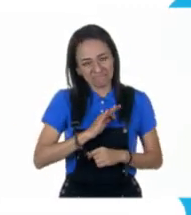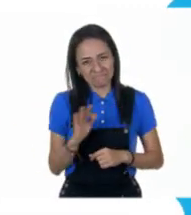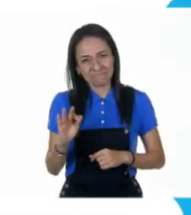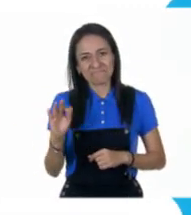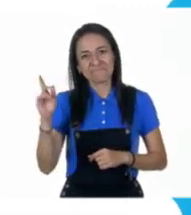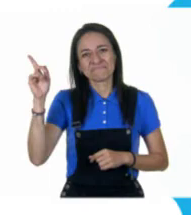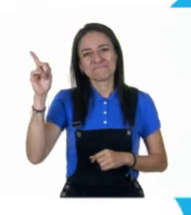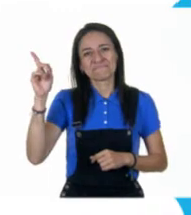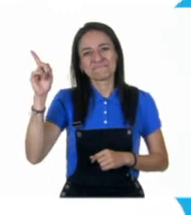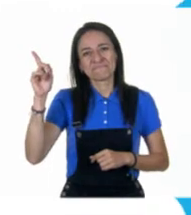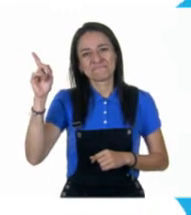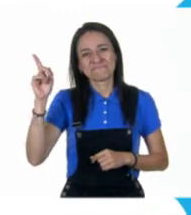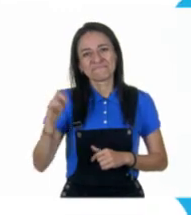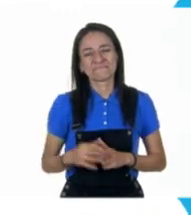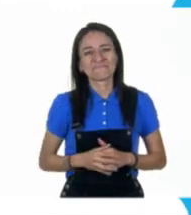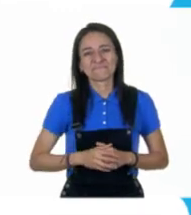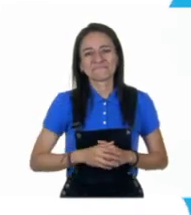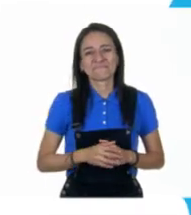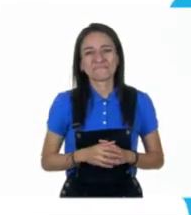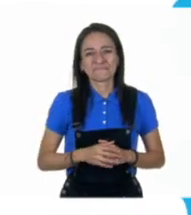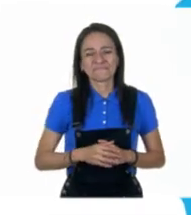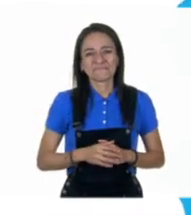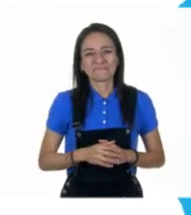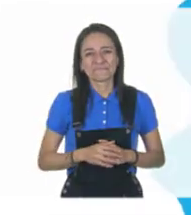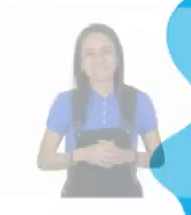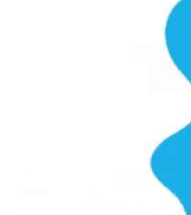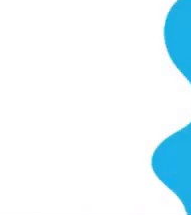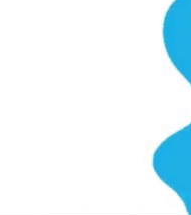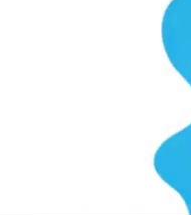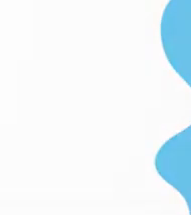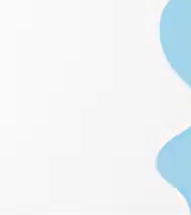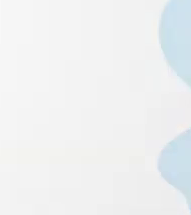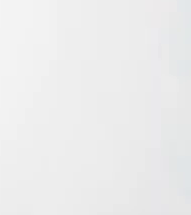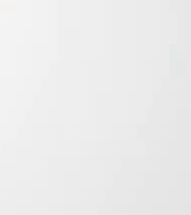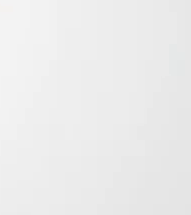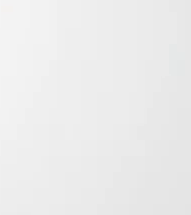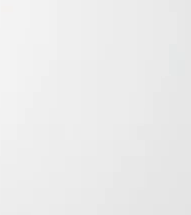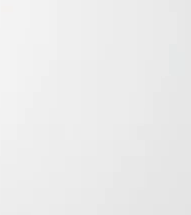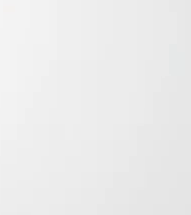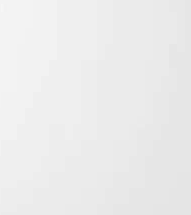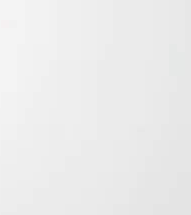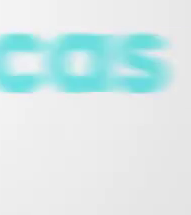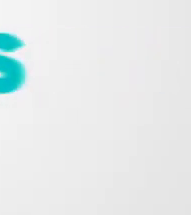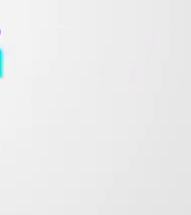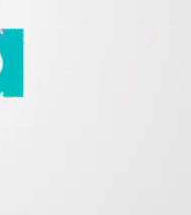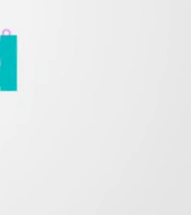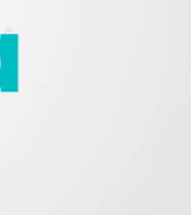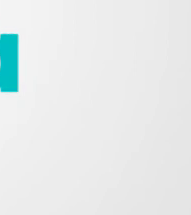aprendeencasa.sep.gov.mx.